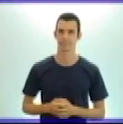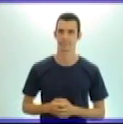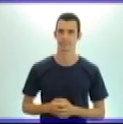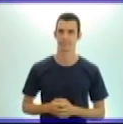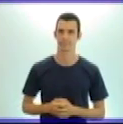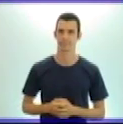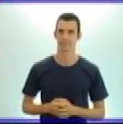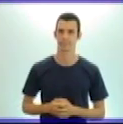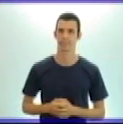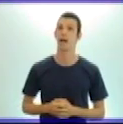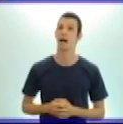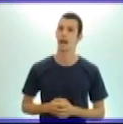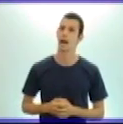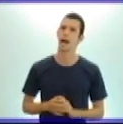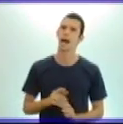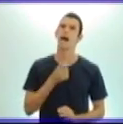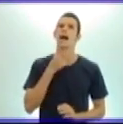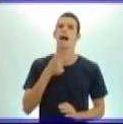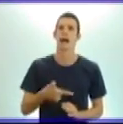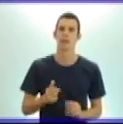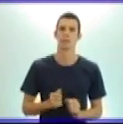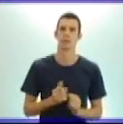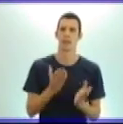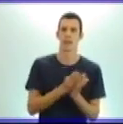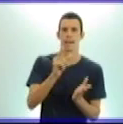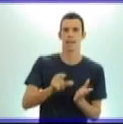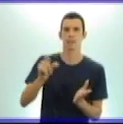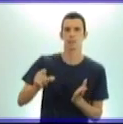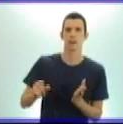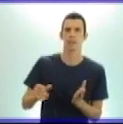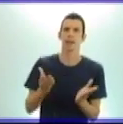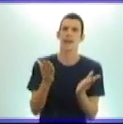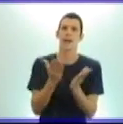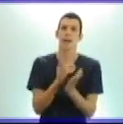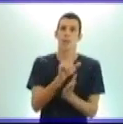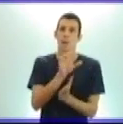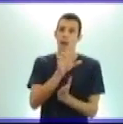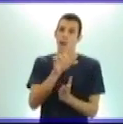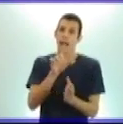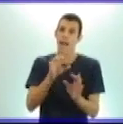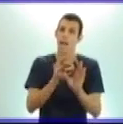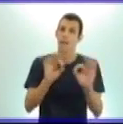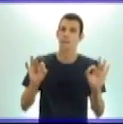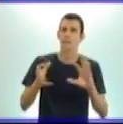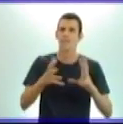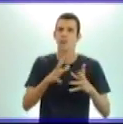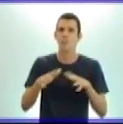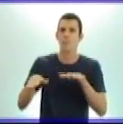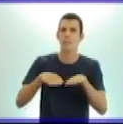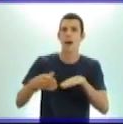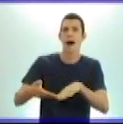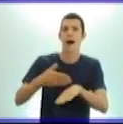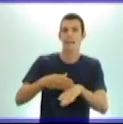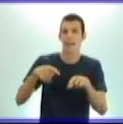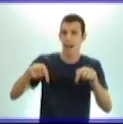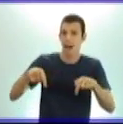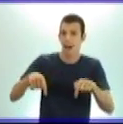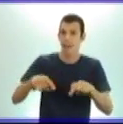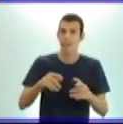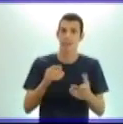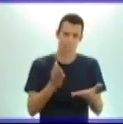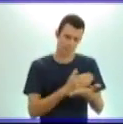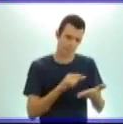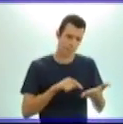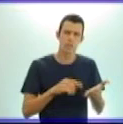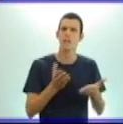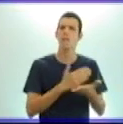del perfeccionamiento del país lo tienen localizado desde las páginas 147